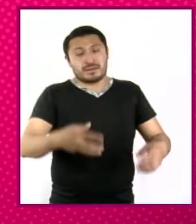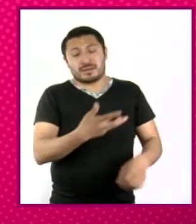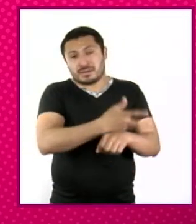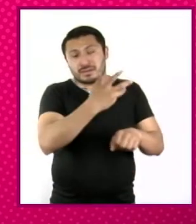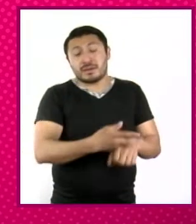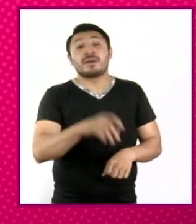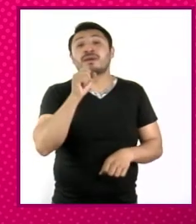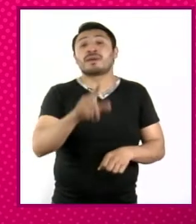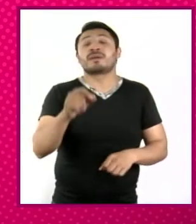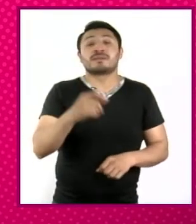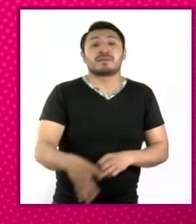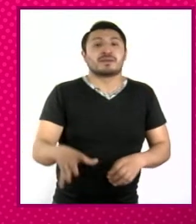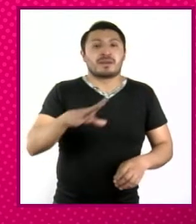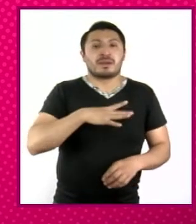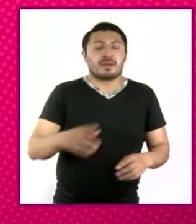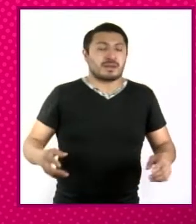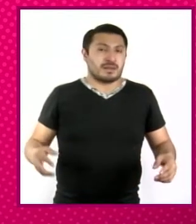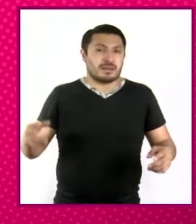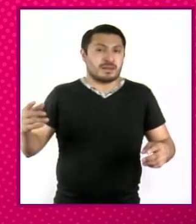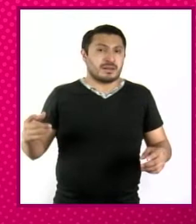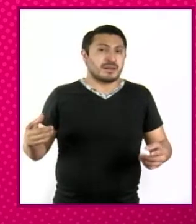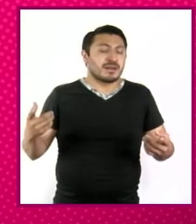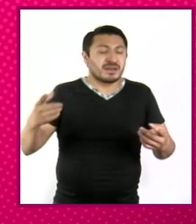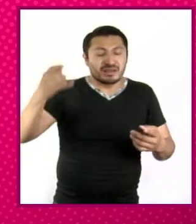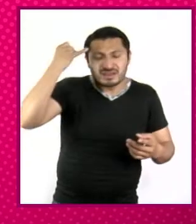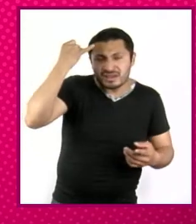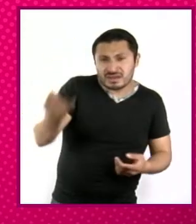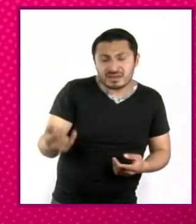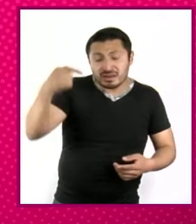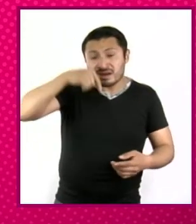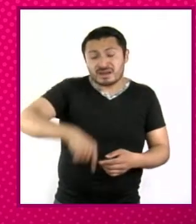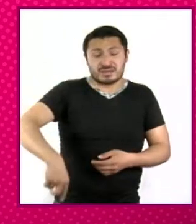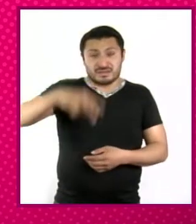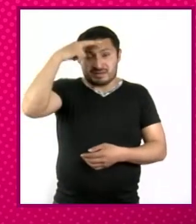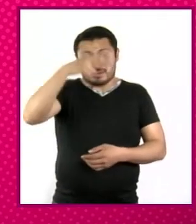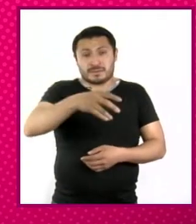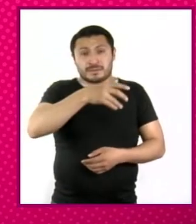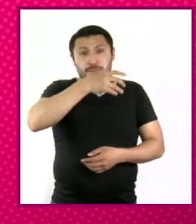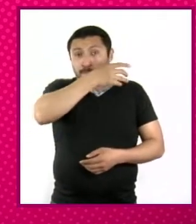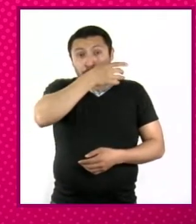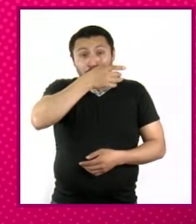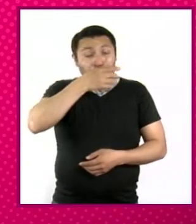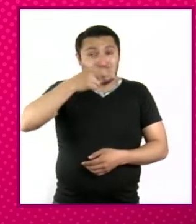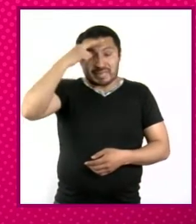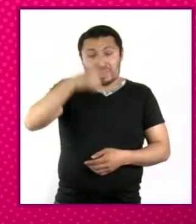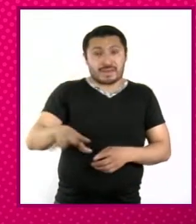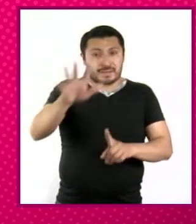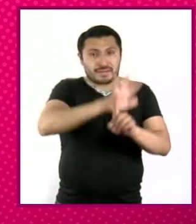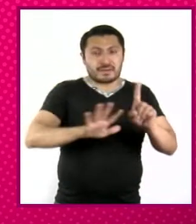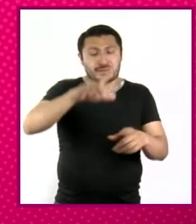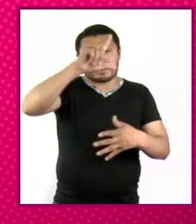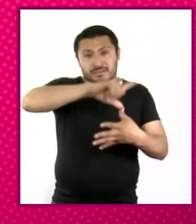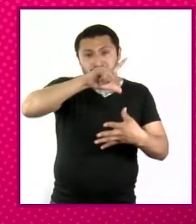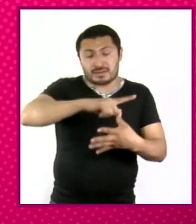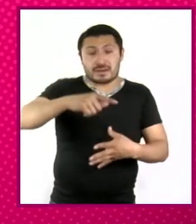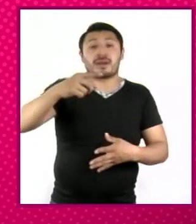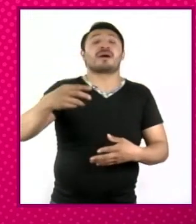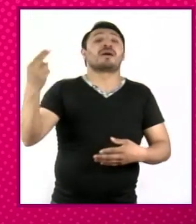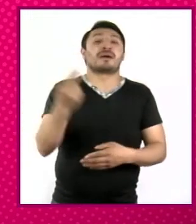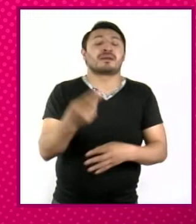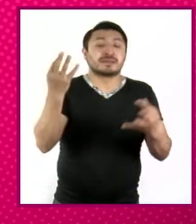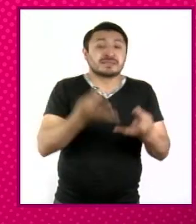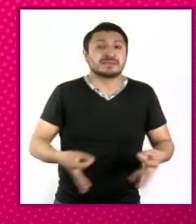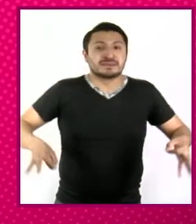a partir de doctrinas continentales fraguadas desde México, fue que México pudo convencer a América Latina de que era